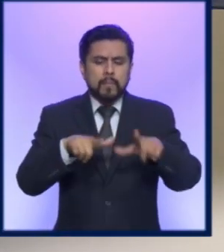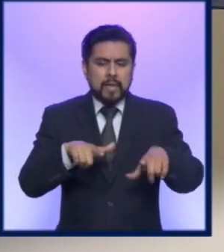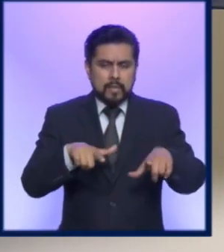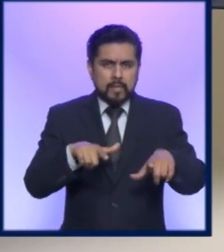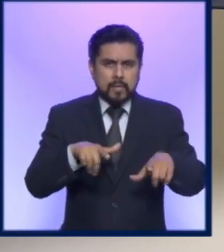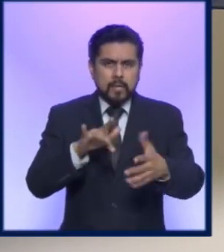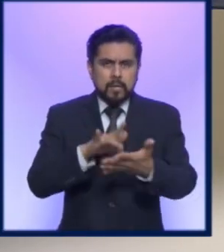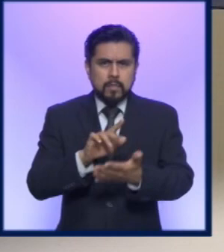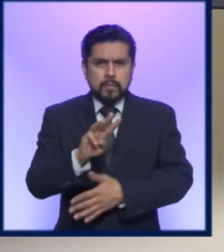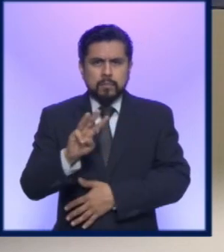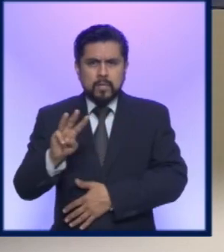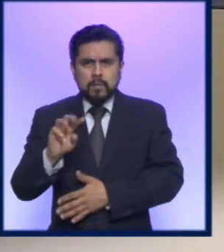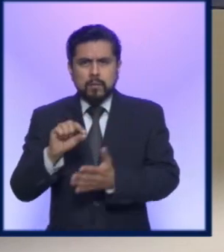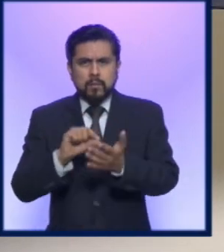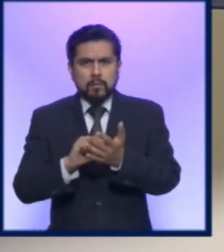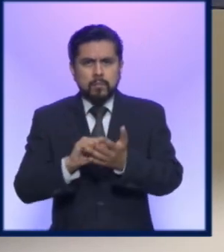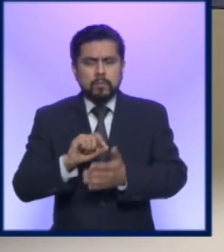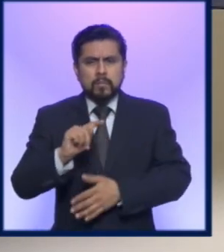internet